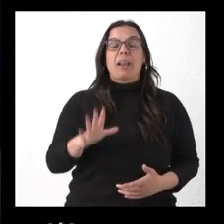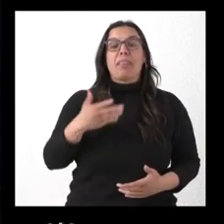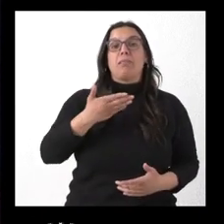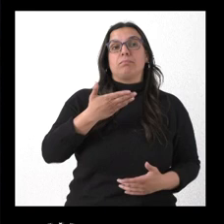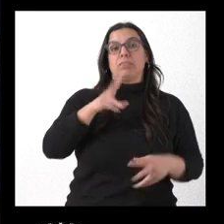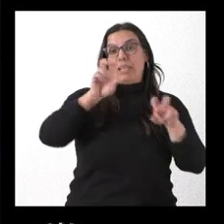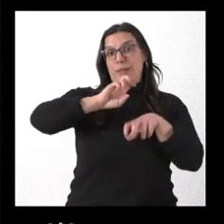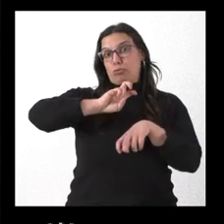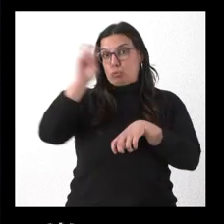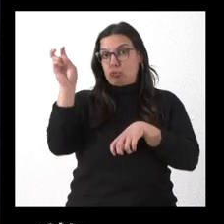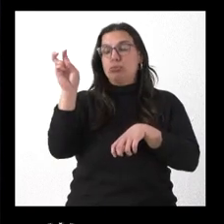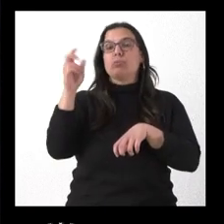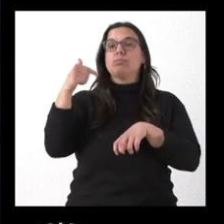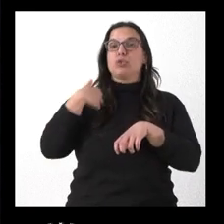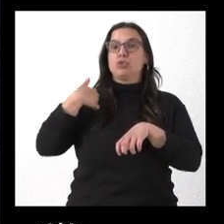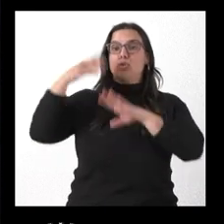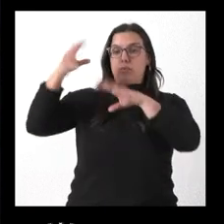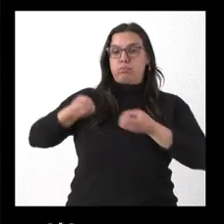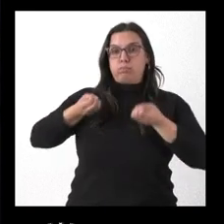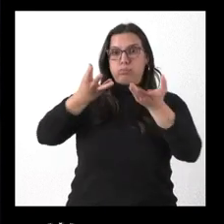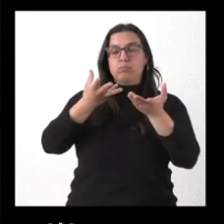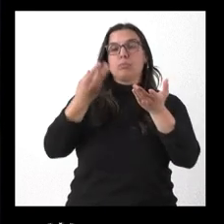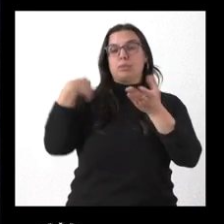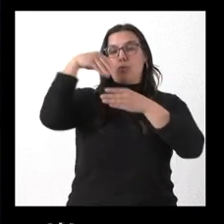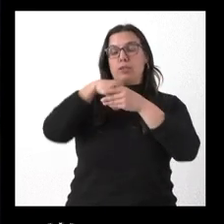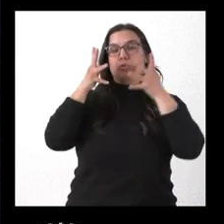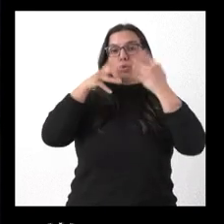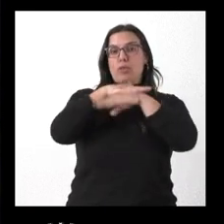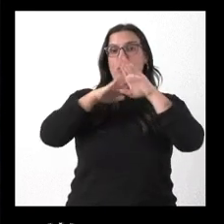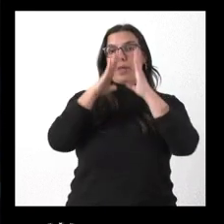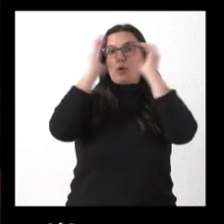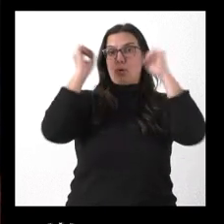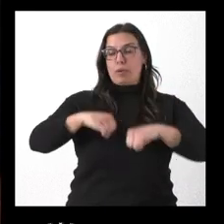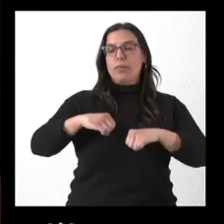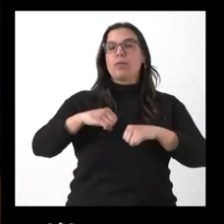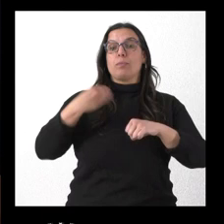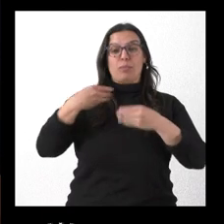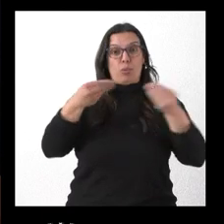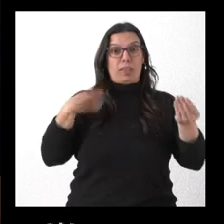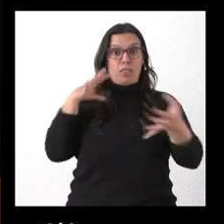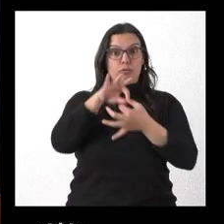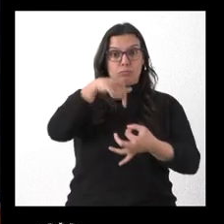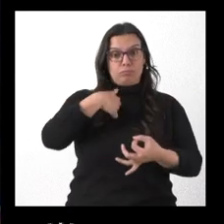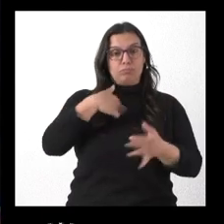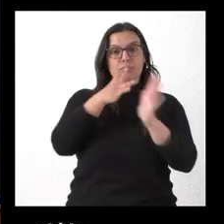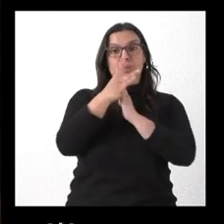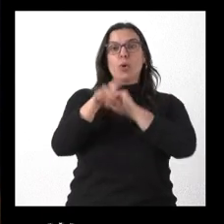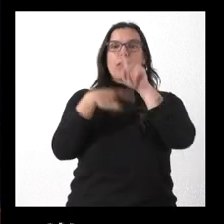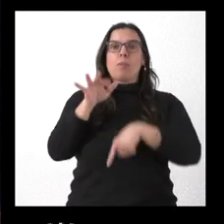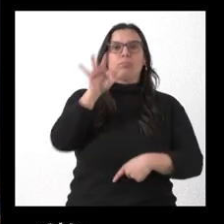de los asuntos que forman parte de los acuerdos del Consejo de gobierno que tienen ustedes en la documentación y posteriormente